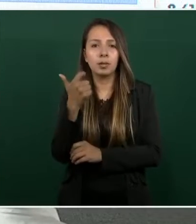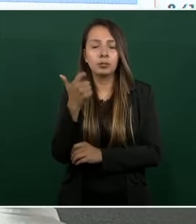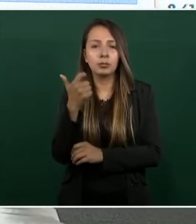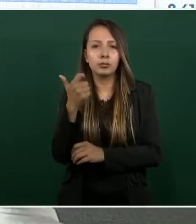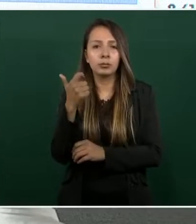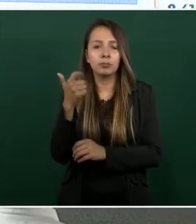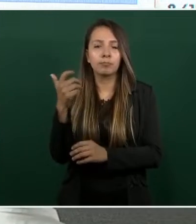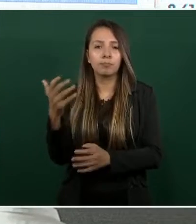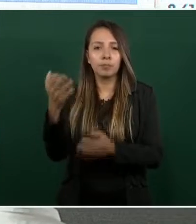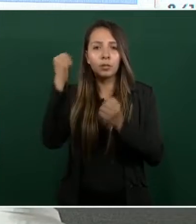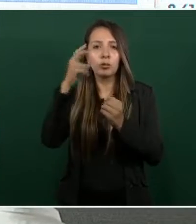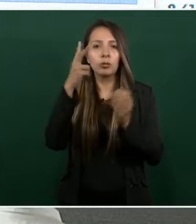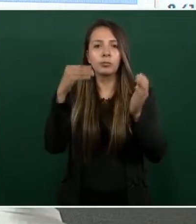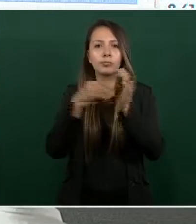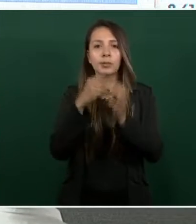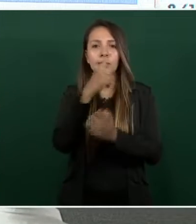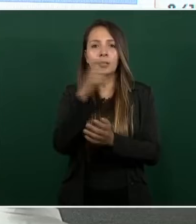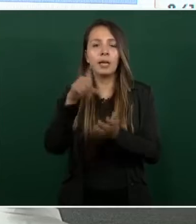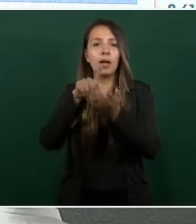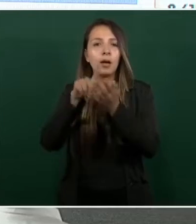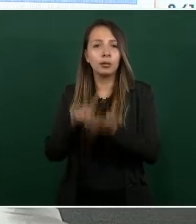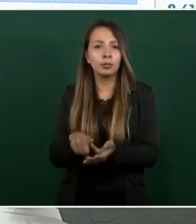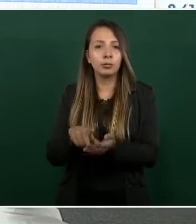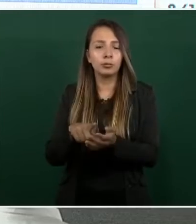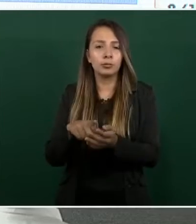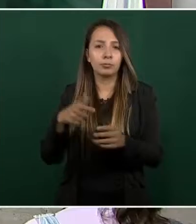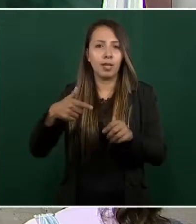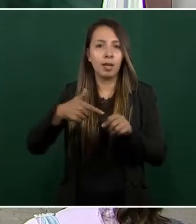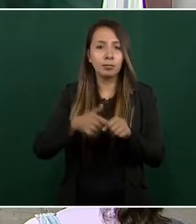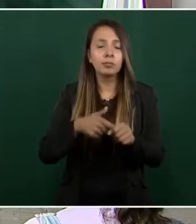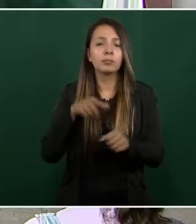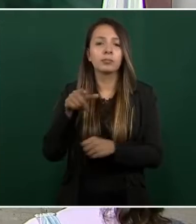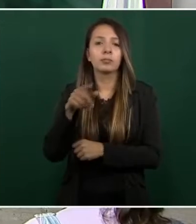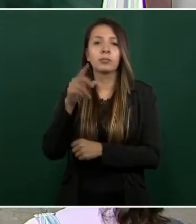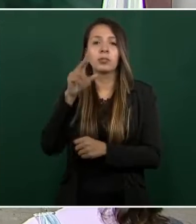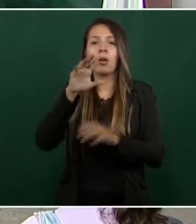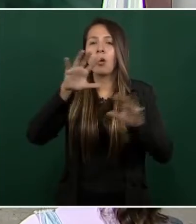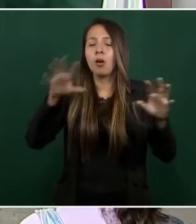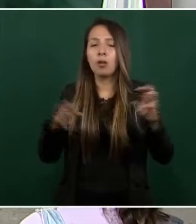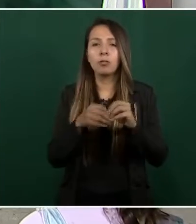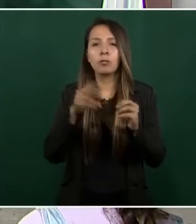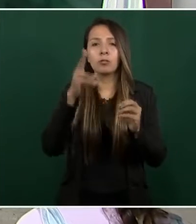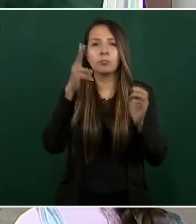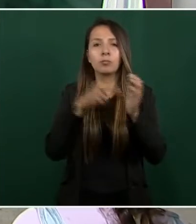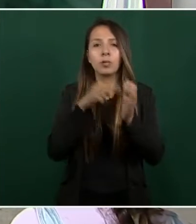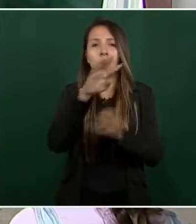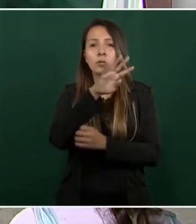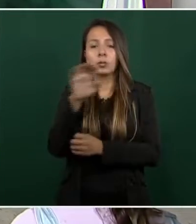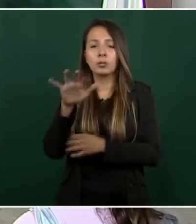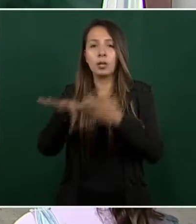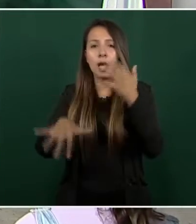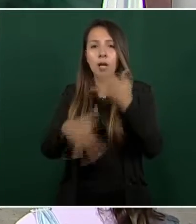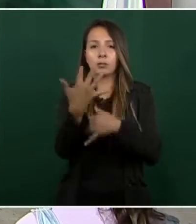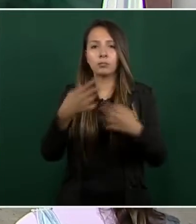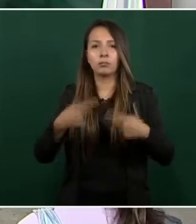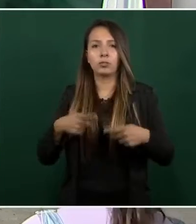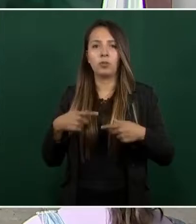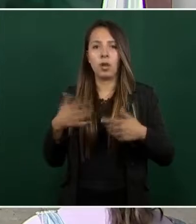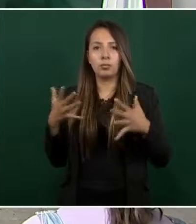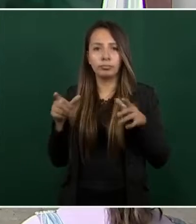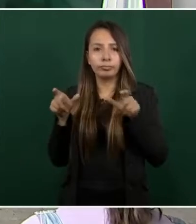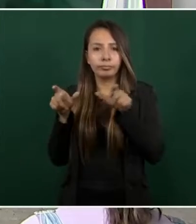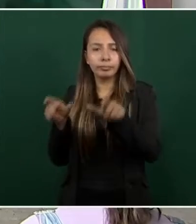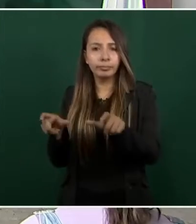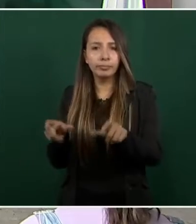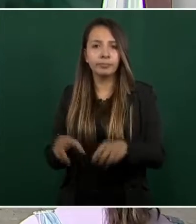litros de combustible y 3 personas detenidas, un total de 8,415 elementos en estas 3 áreas. La que sigue,